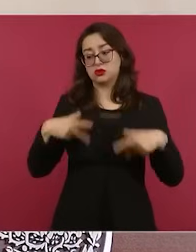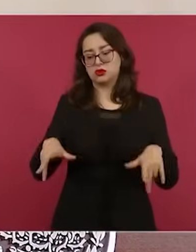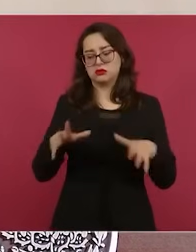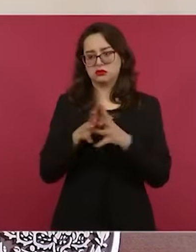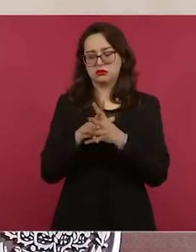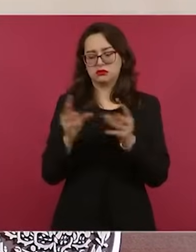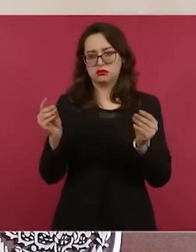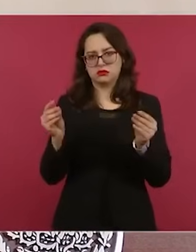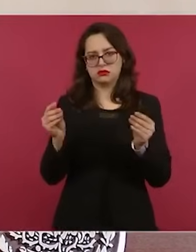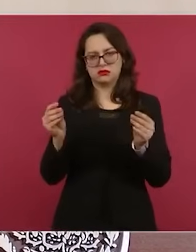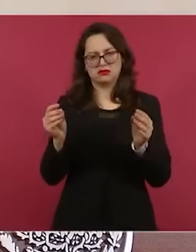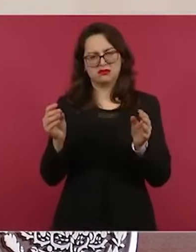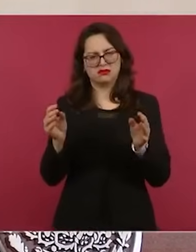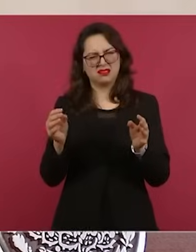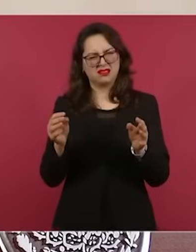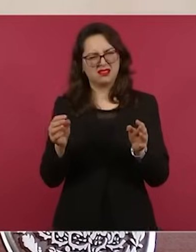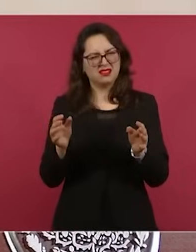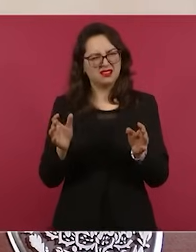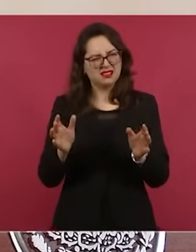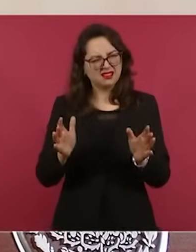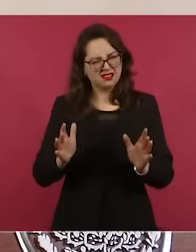A ver,